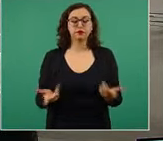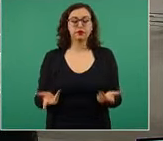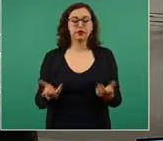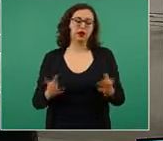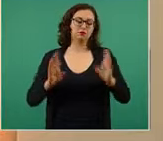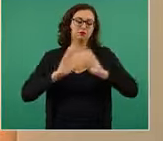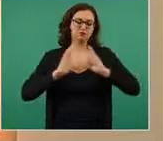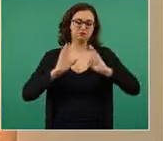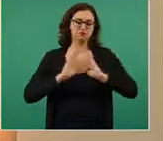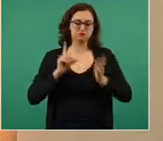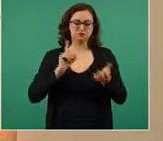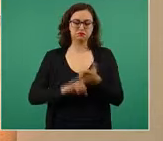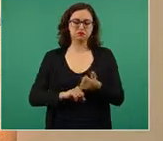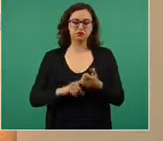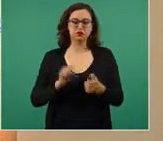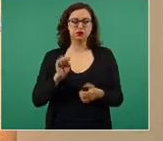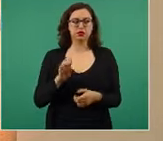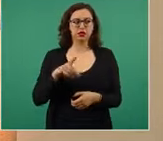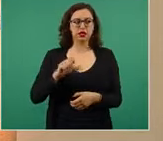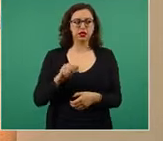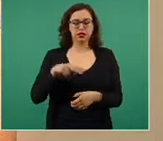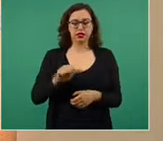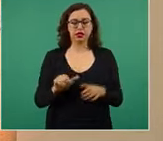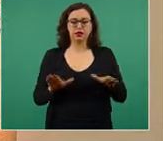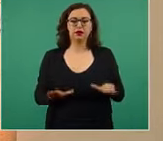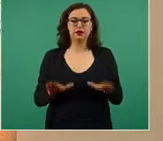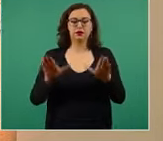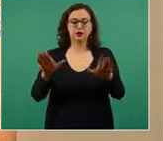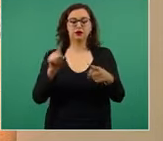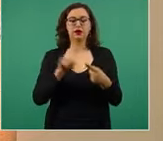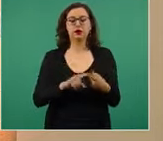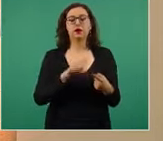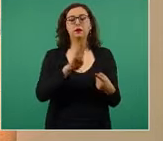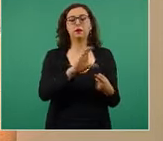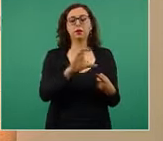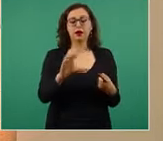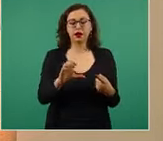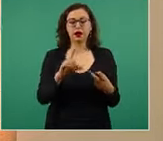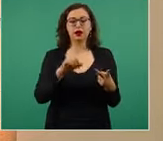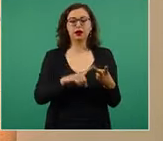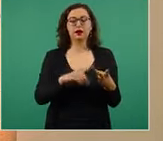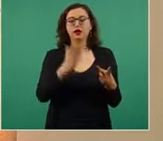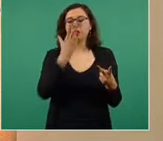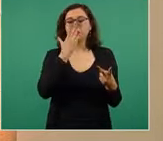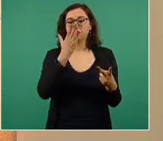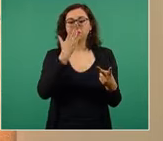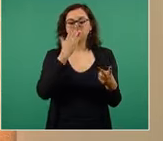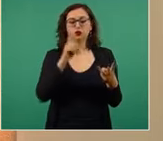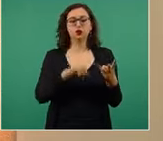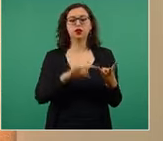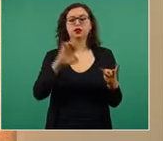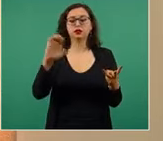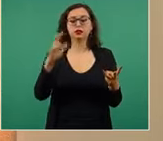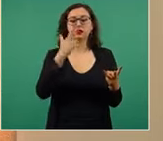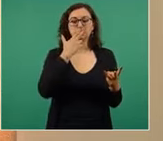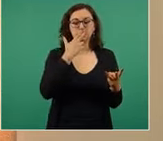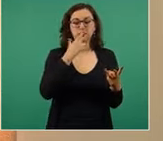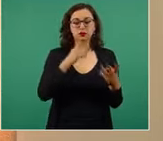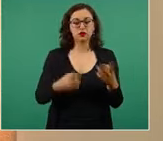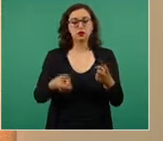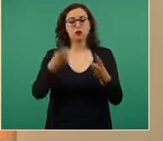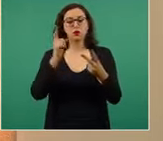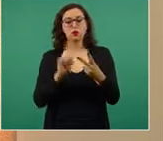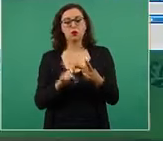Aérea Mexicana. La ruta 1 cubrió el estado de Baja California, Sonora y Chihuahua. La ruta